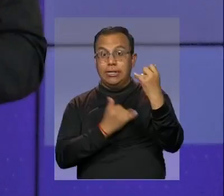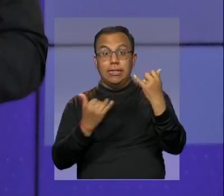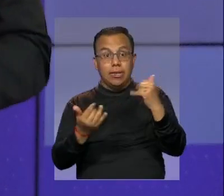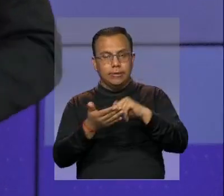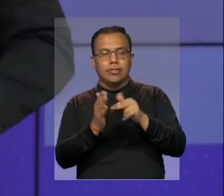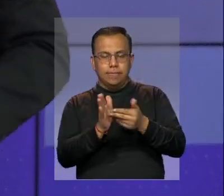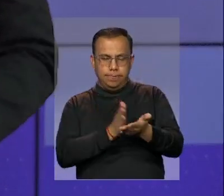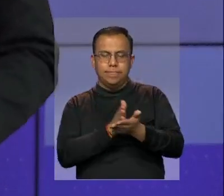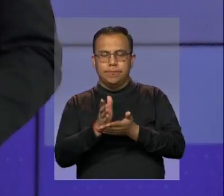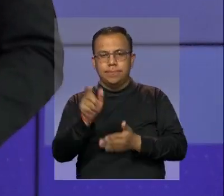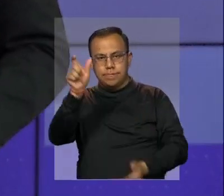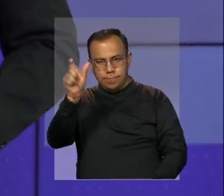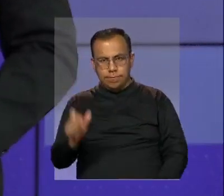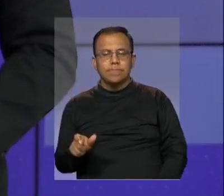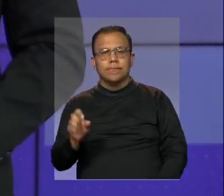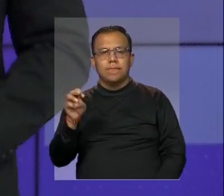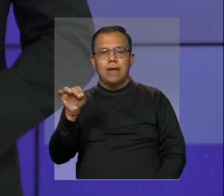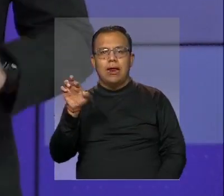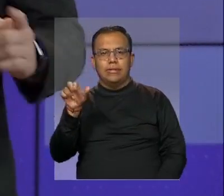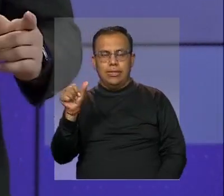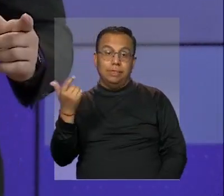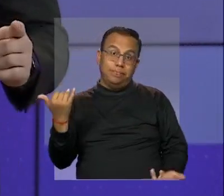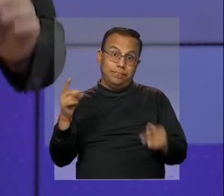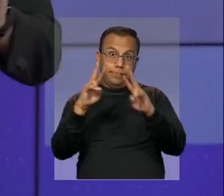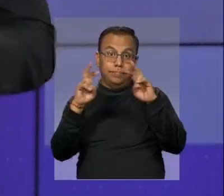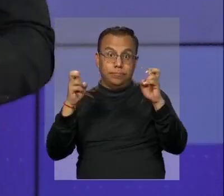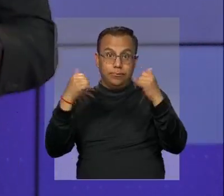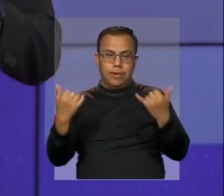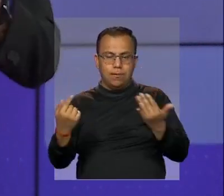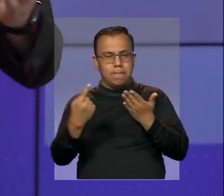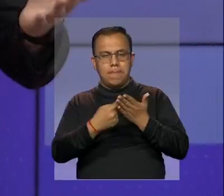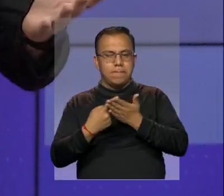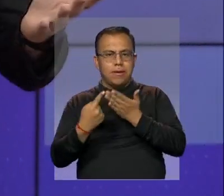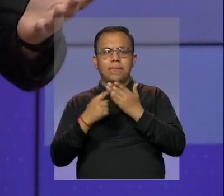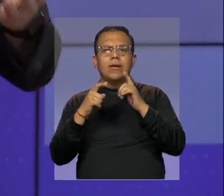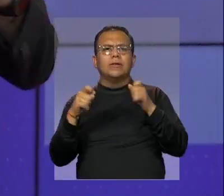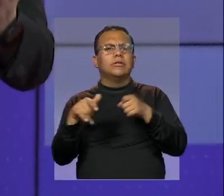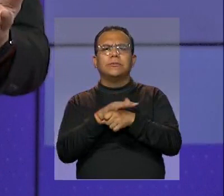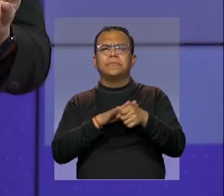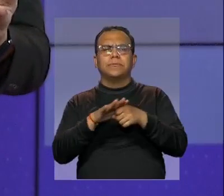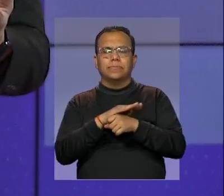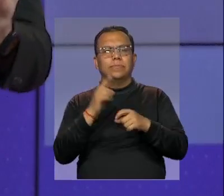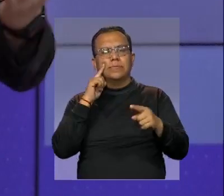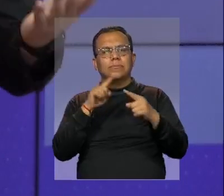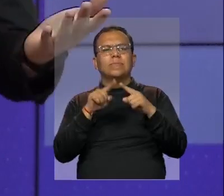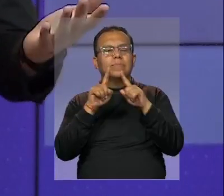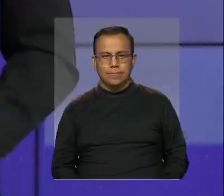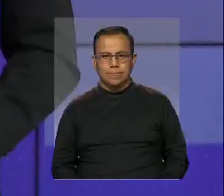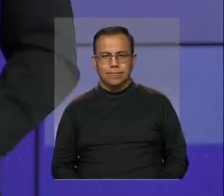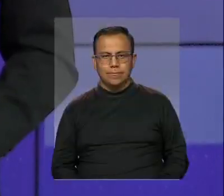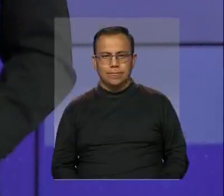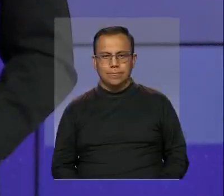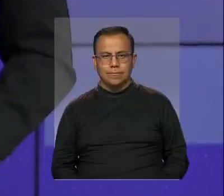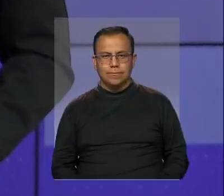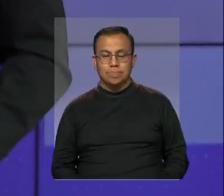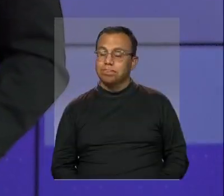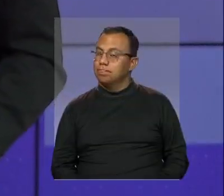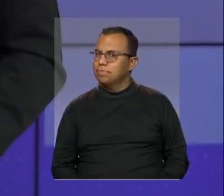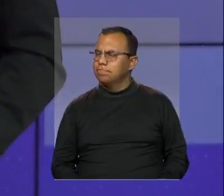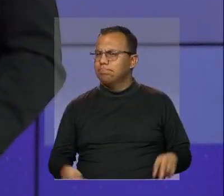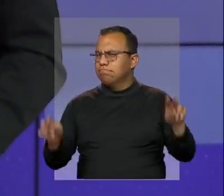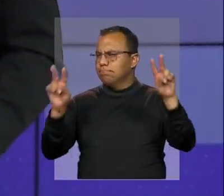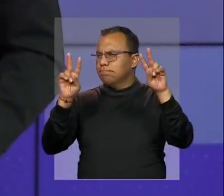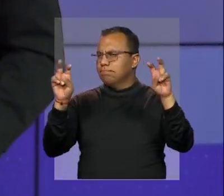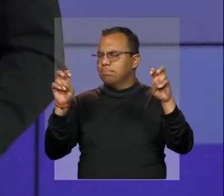que sigue la interinidad de Marta Mancera. Por supuesto, estaremos al detalle y de las implicaciones que tiene esta no decisión. Y ahora hablamos de un tema